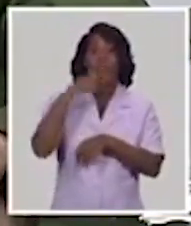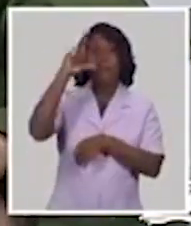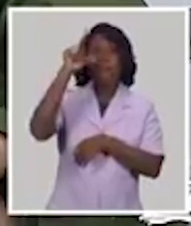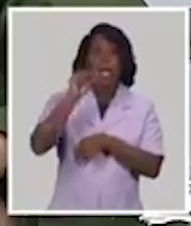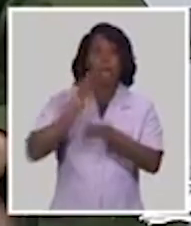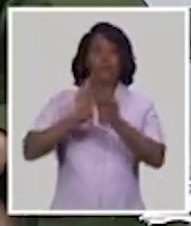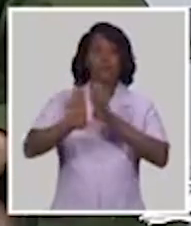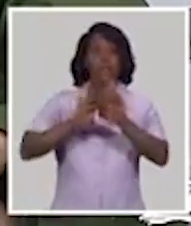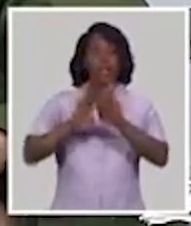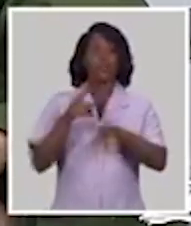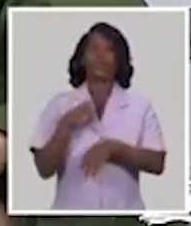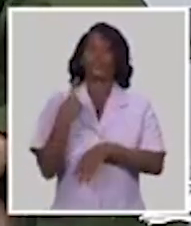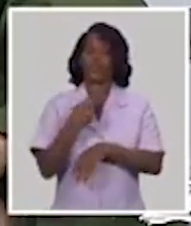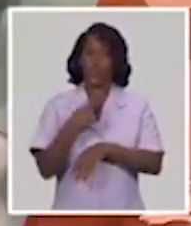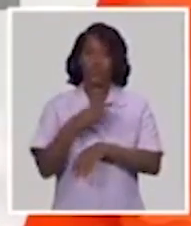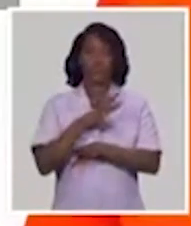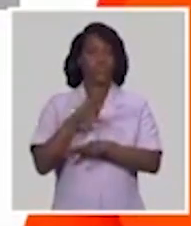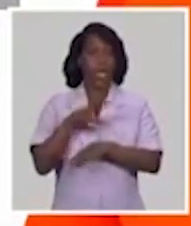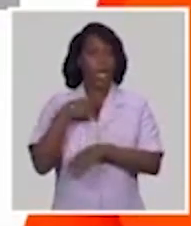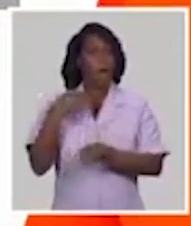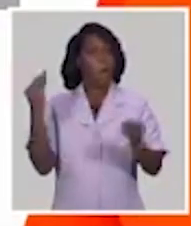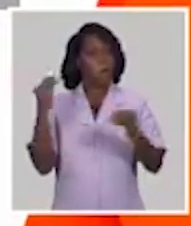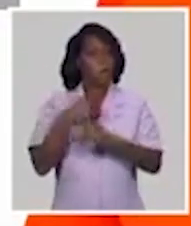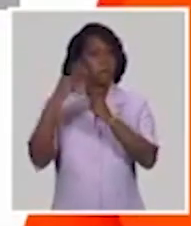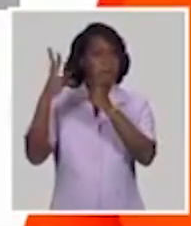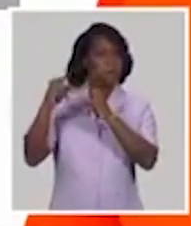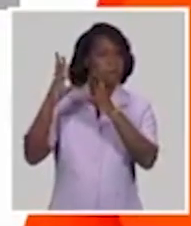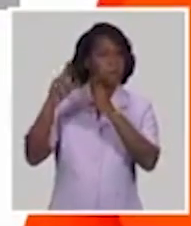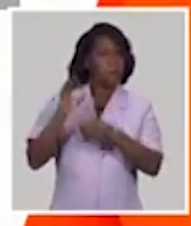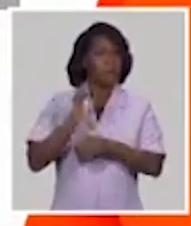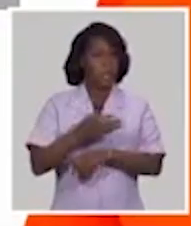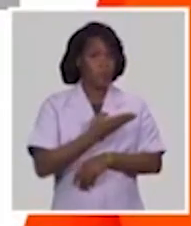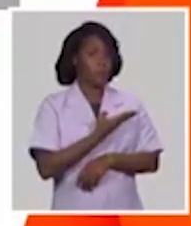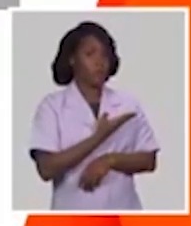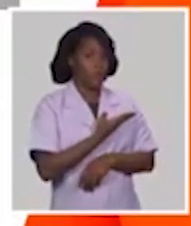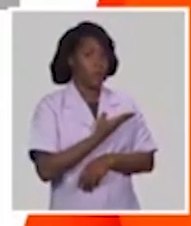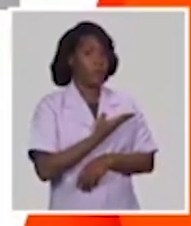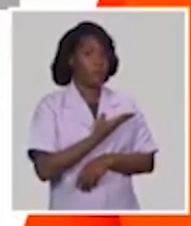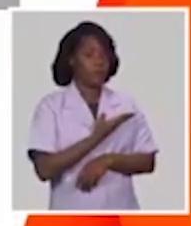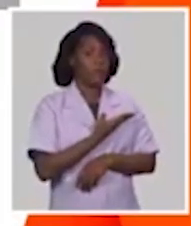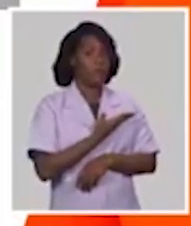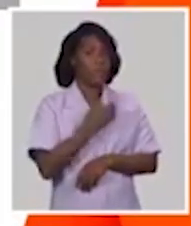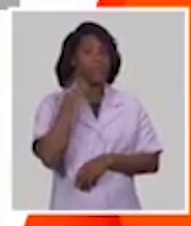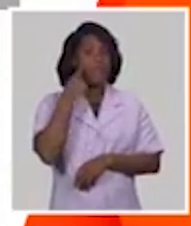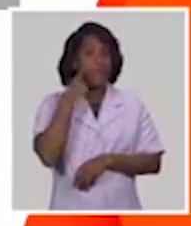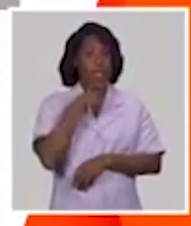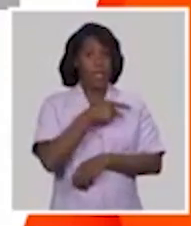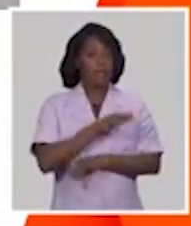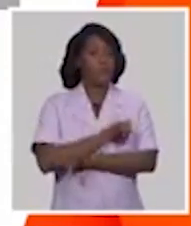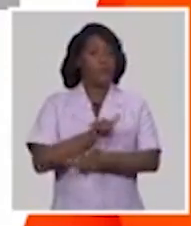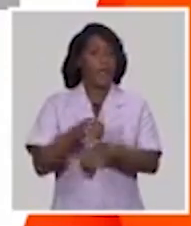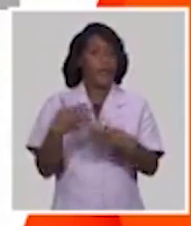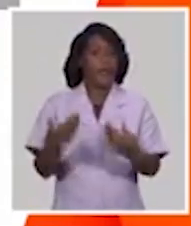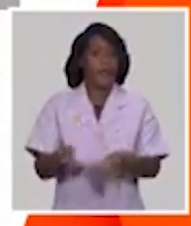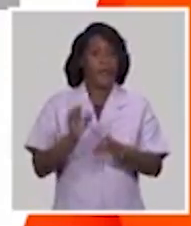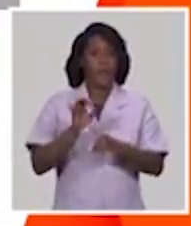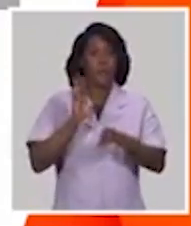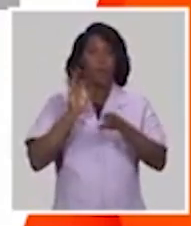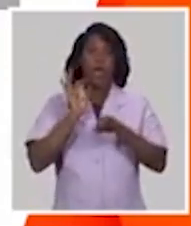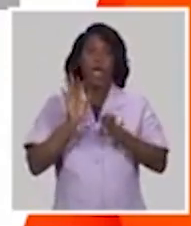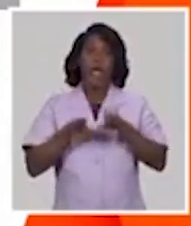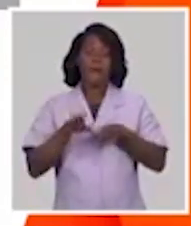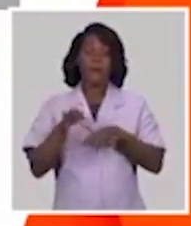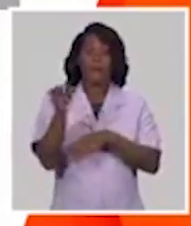que no estén bien protegidos. Ahí lo vemos en el mapa, es bueno que lo ponga. A ver, miren, la concentración de unidades que tenemos en algunos municipios